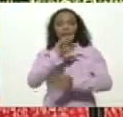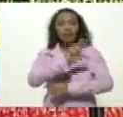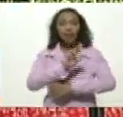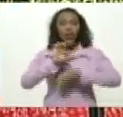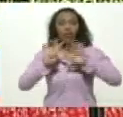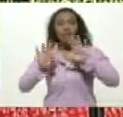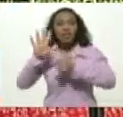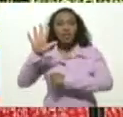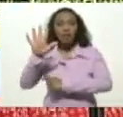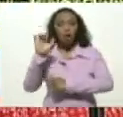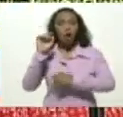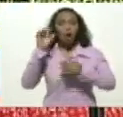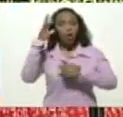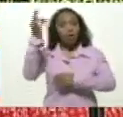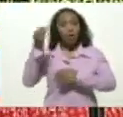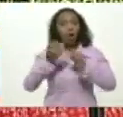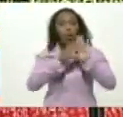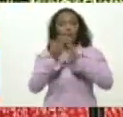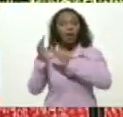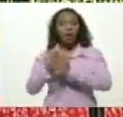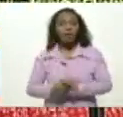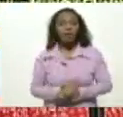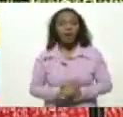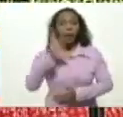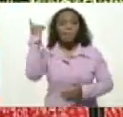16.395 consejos comunales y